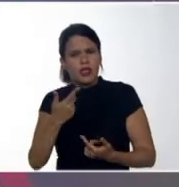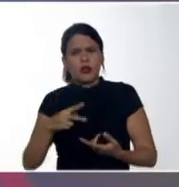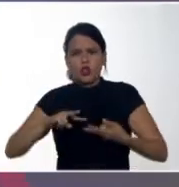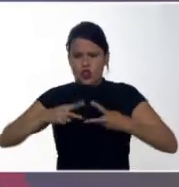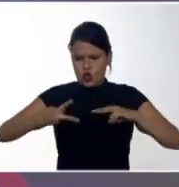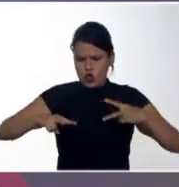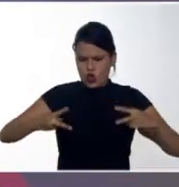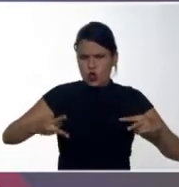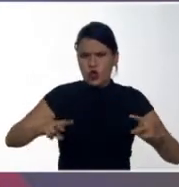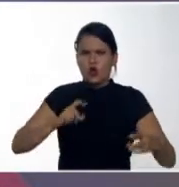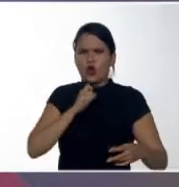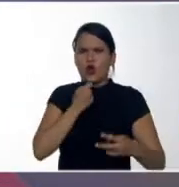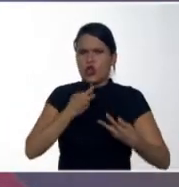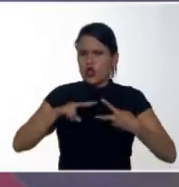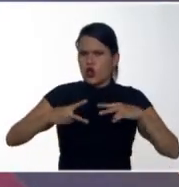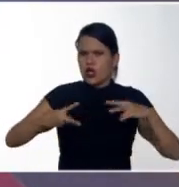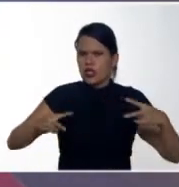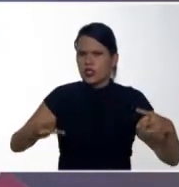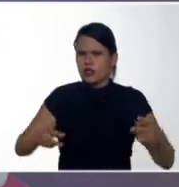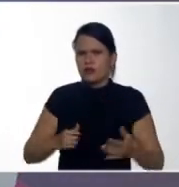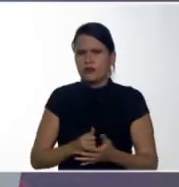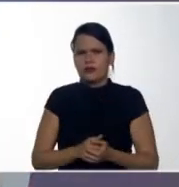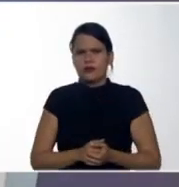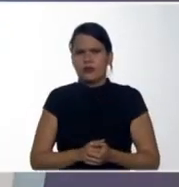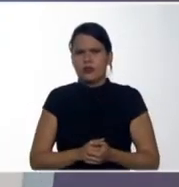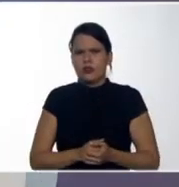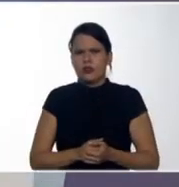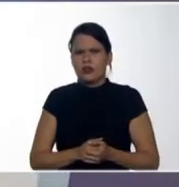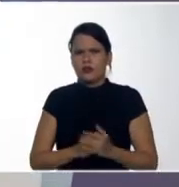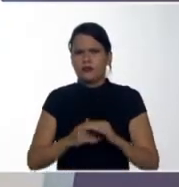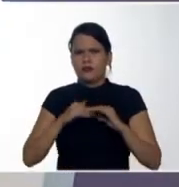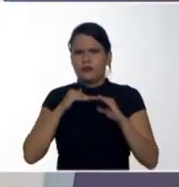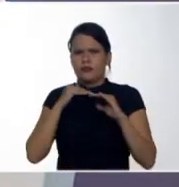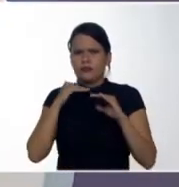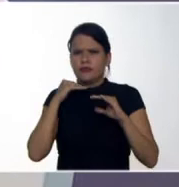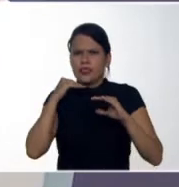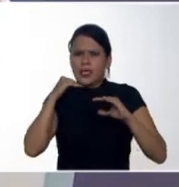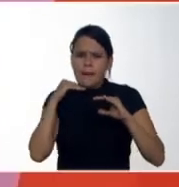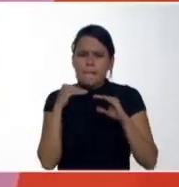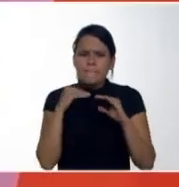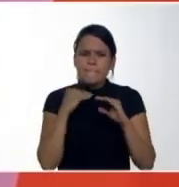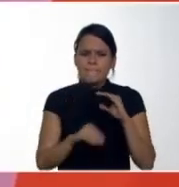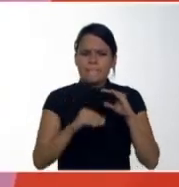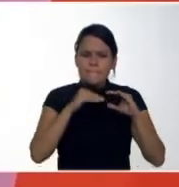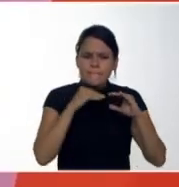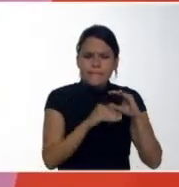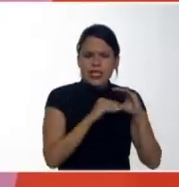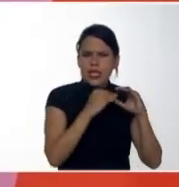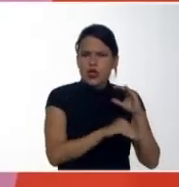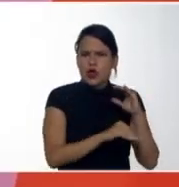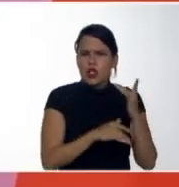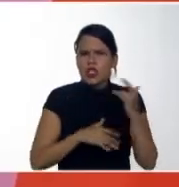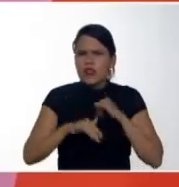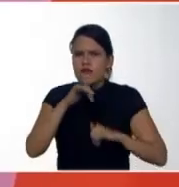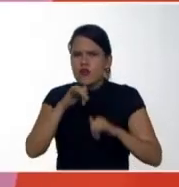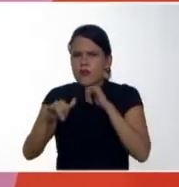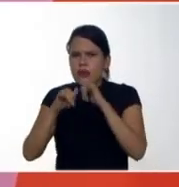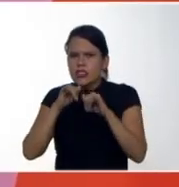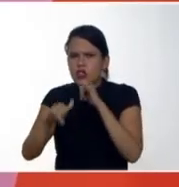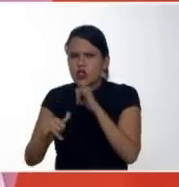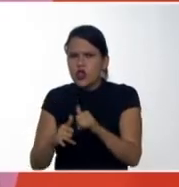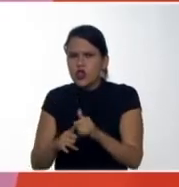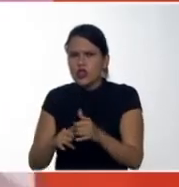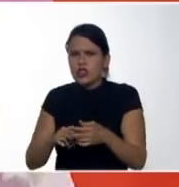código genético, es decir, la transmisión de códigos de información de un gen a